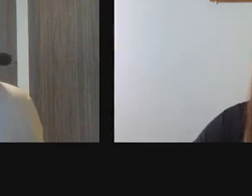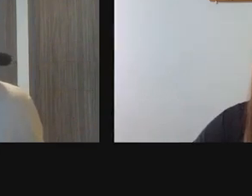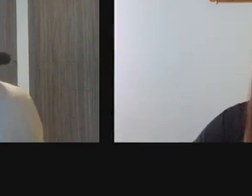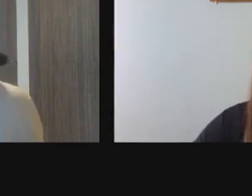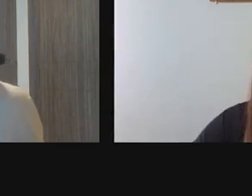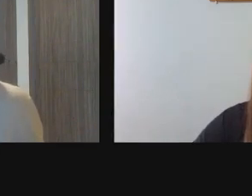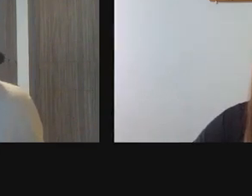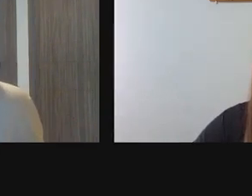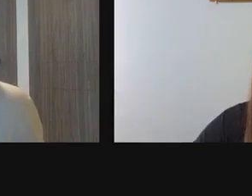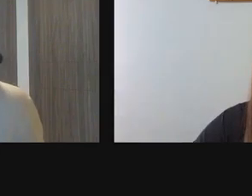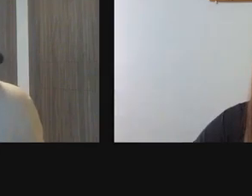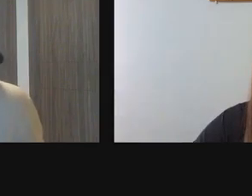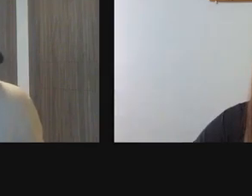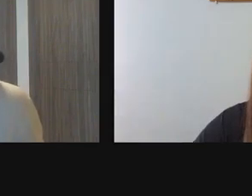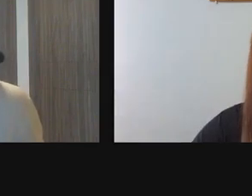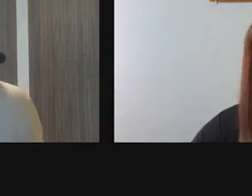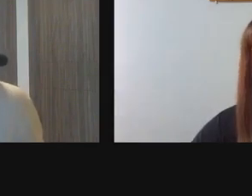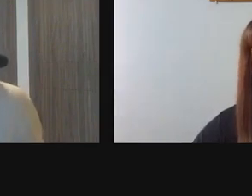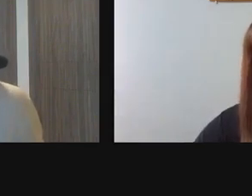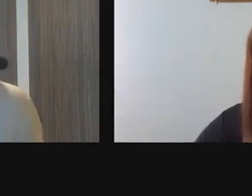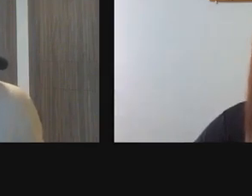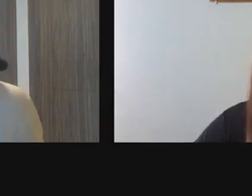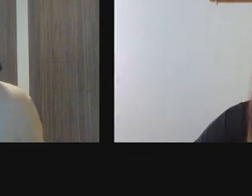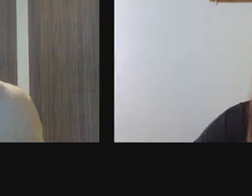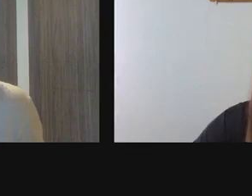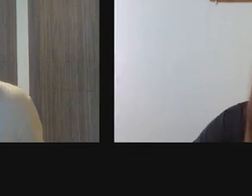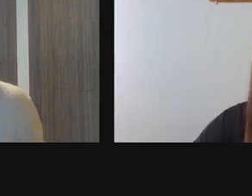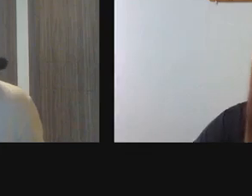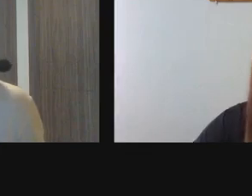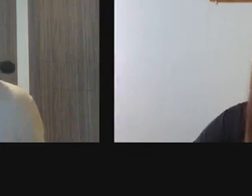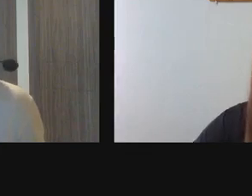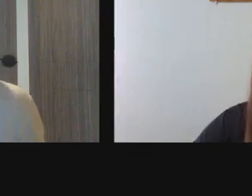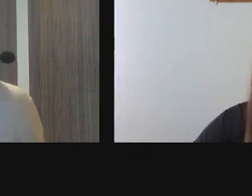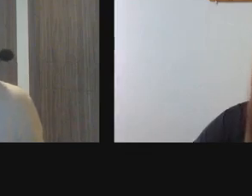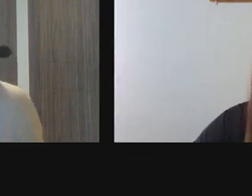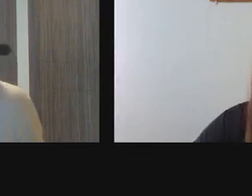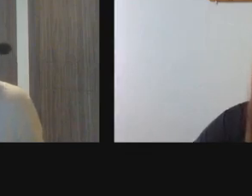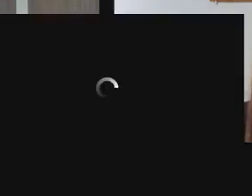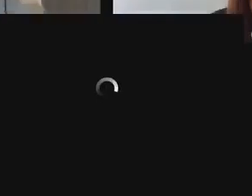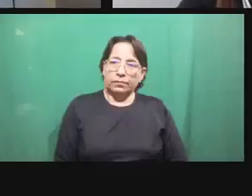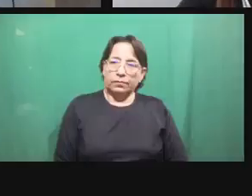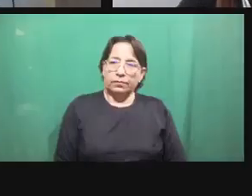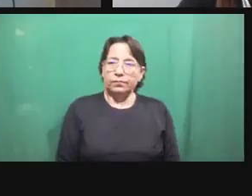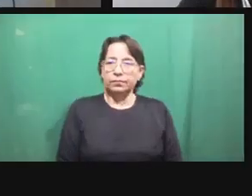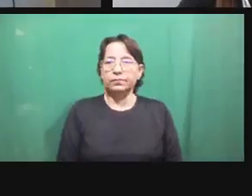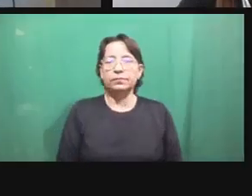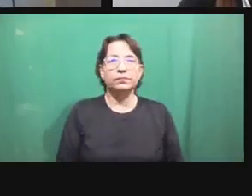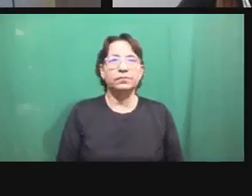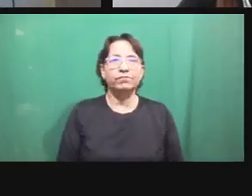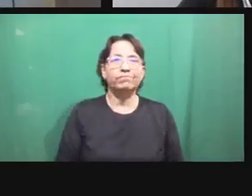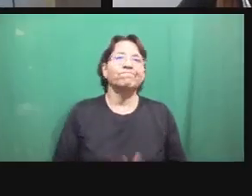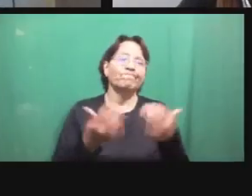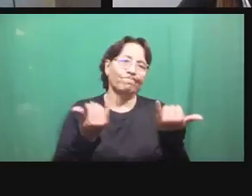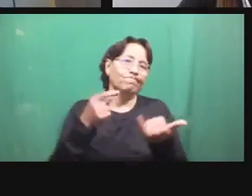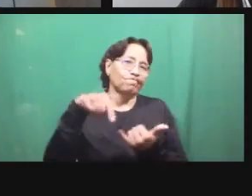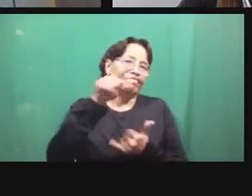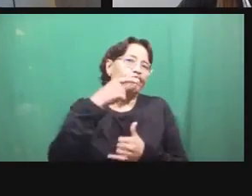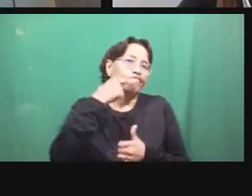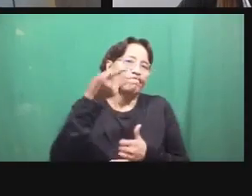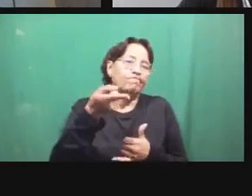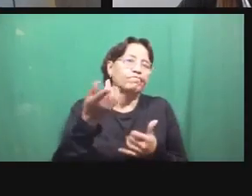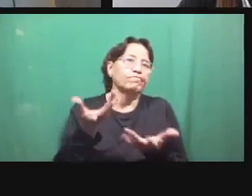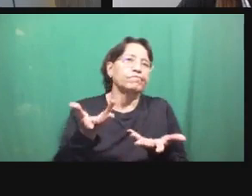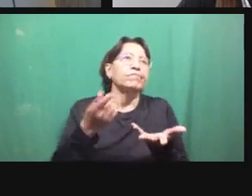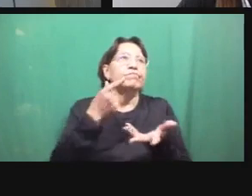experiencia larga, una experiencia muy especializada, y pues creo que eso también nos da